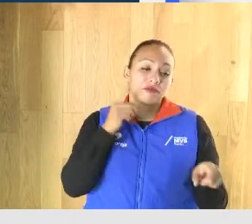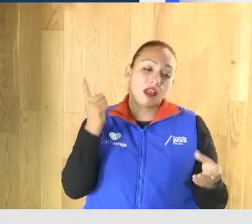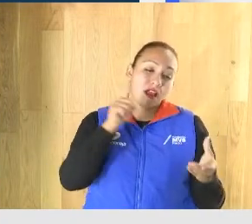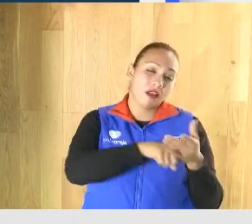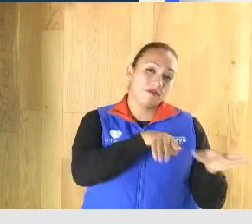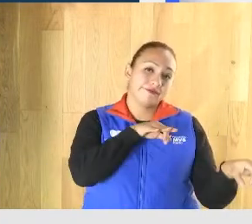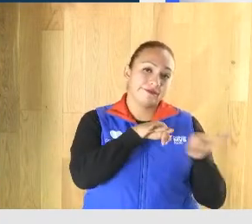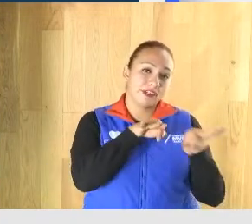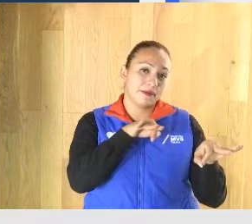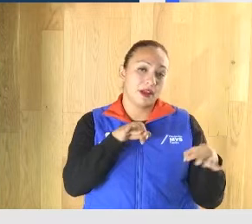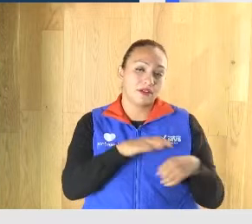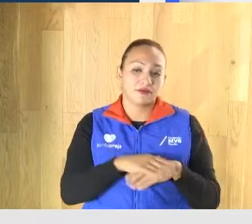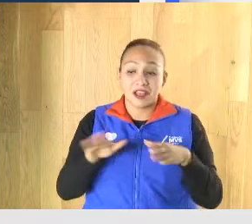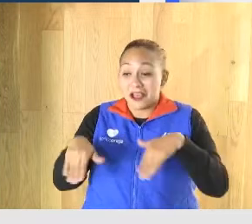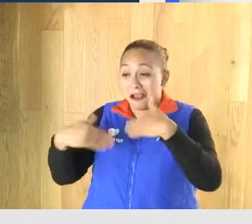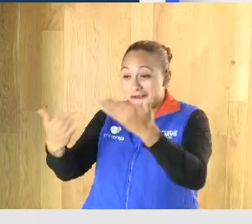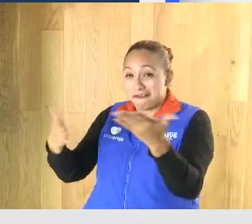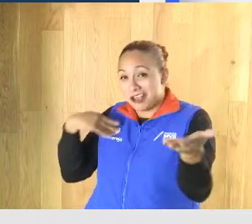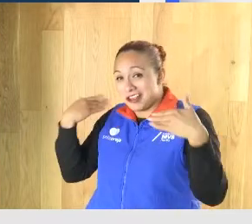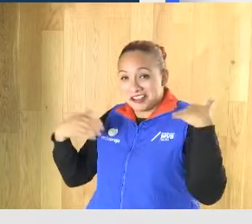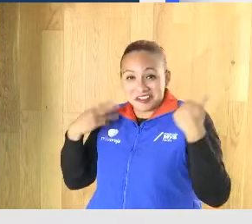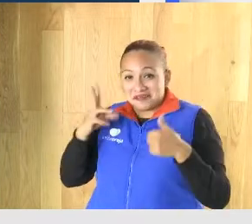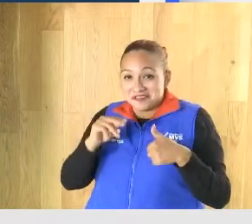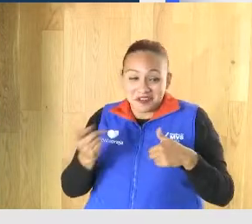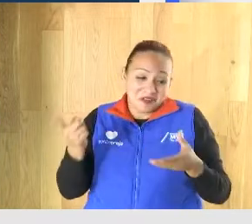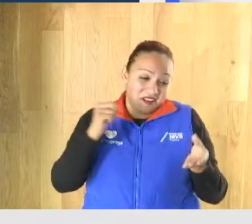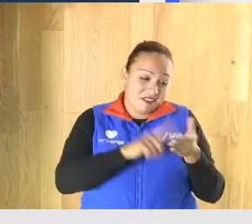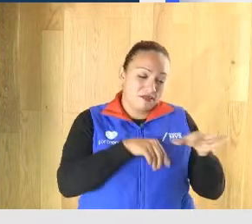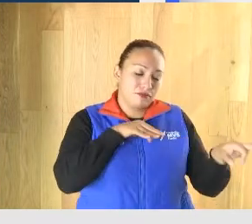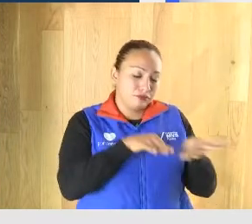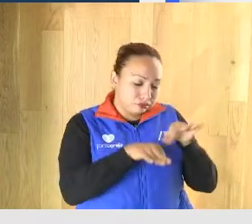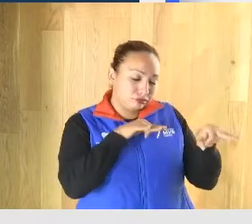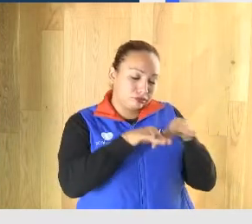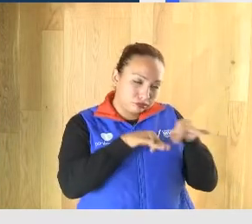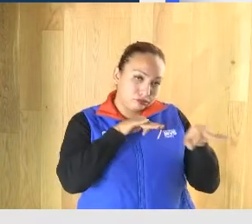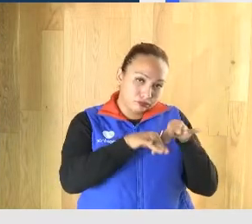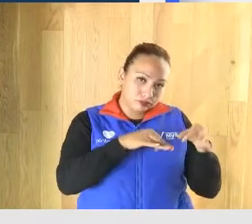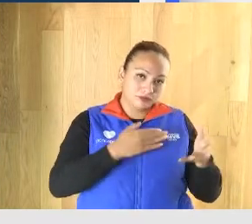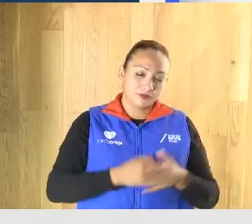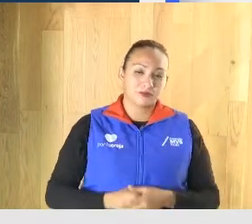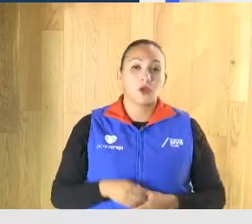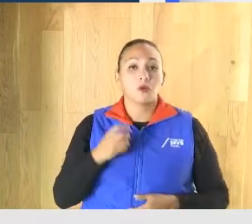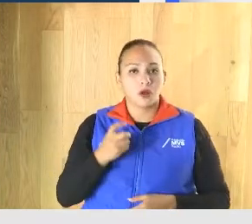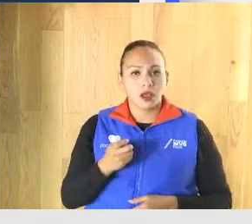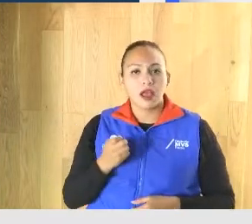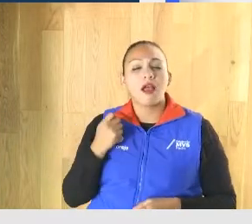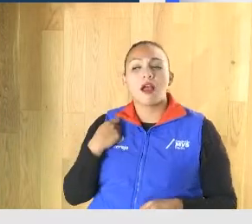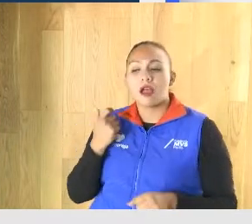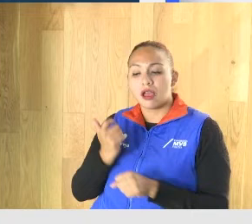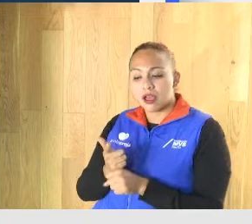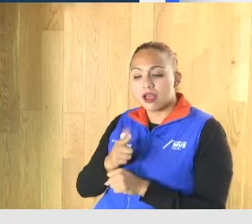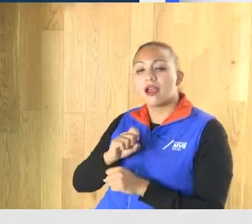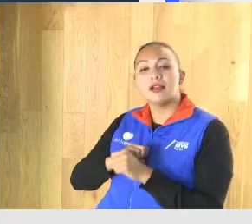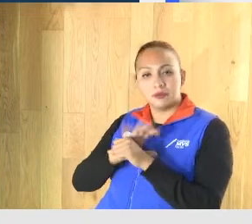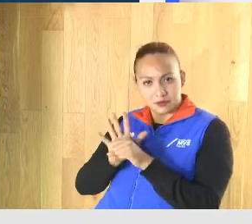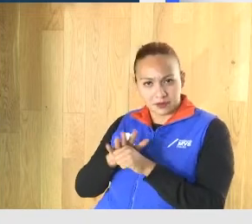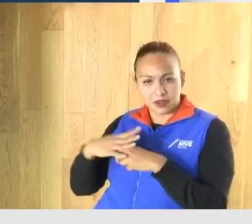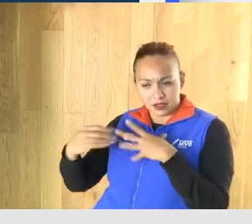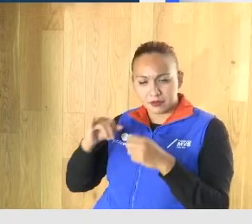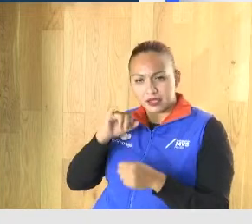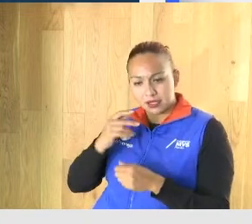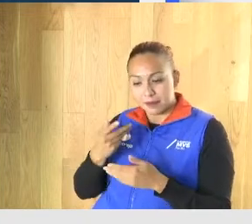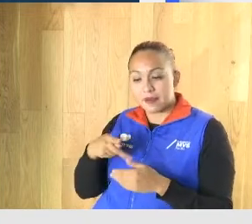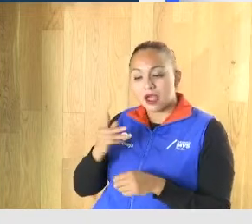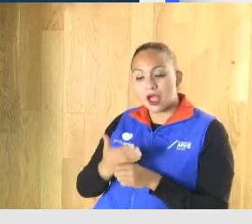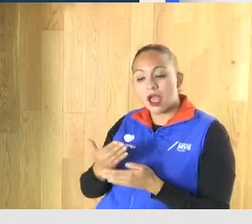los grandes temas, ¿no? Después también de la pandemia, pero incluso también antes de la pandemia las empresas no